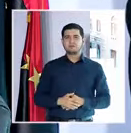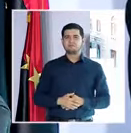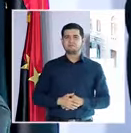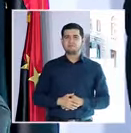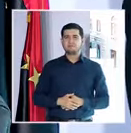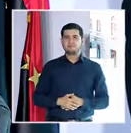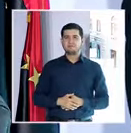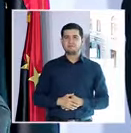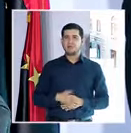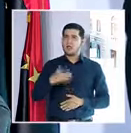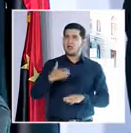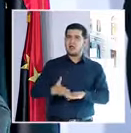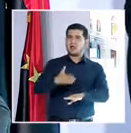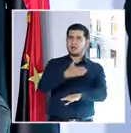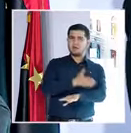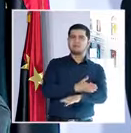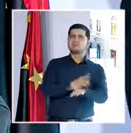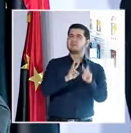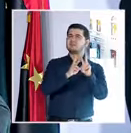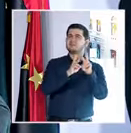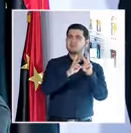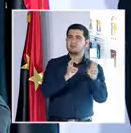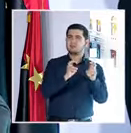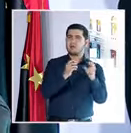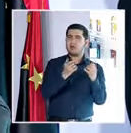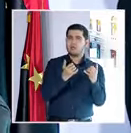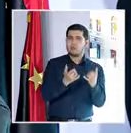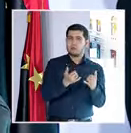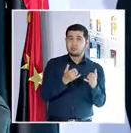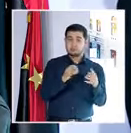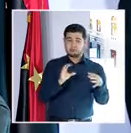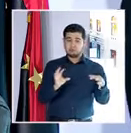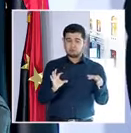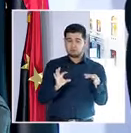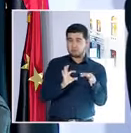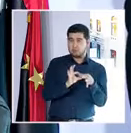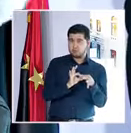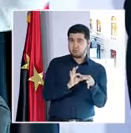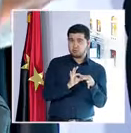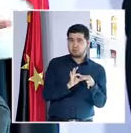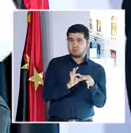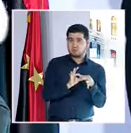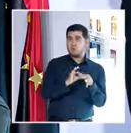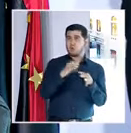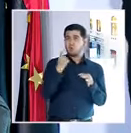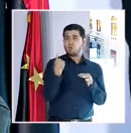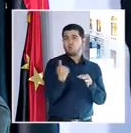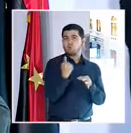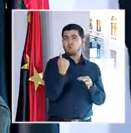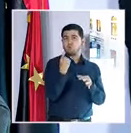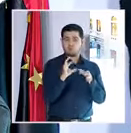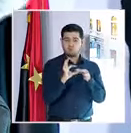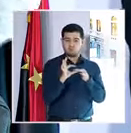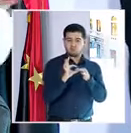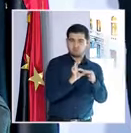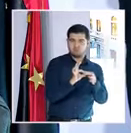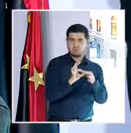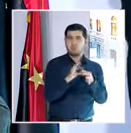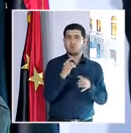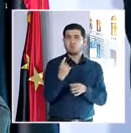evocan esos momentos en los que éramos un solo territorio, una